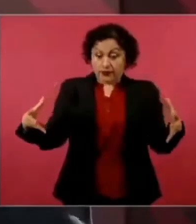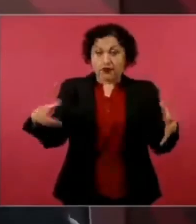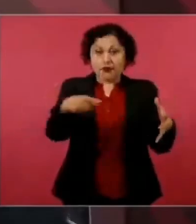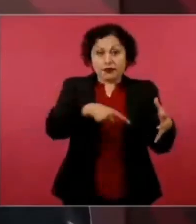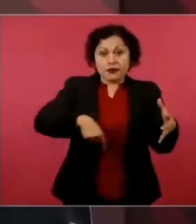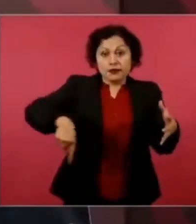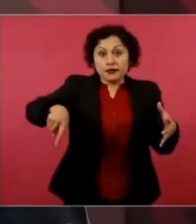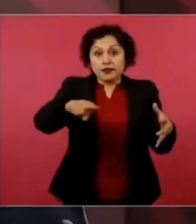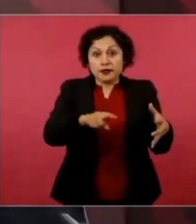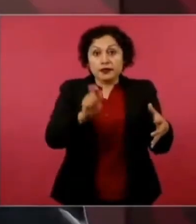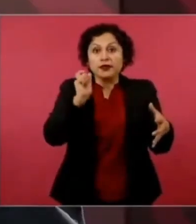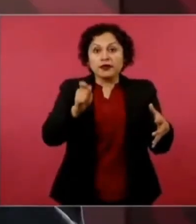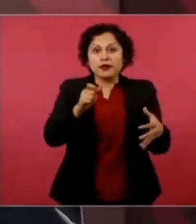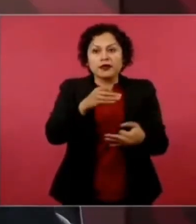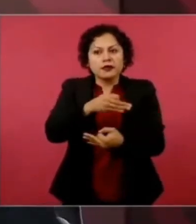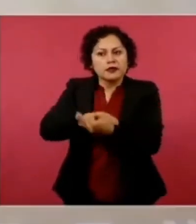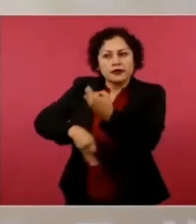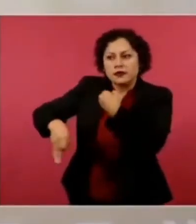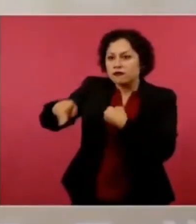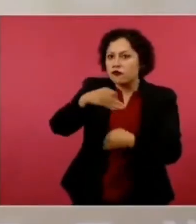del trabajo de todos,